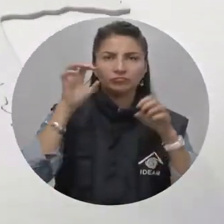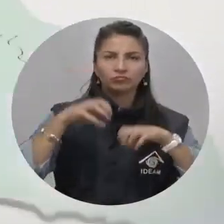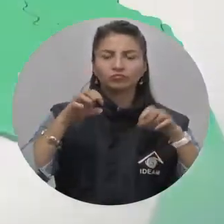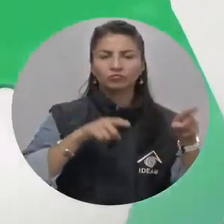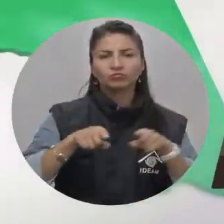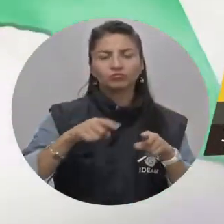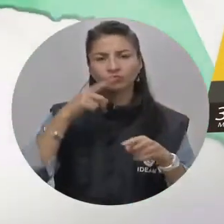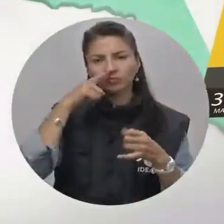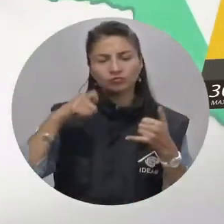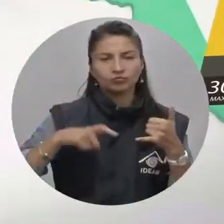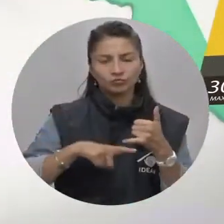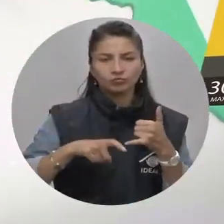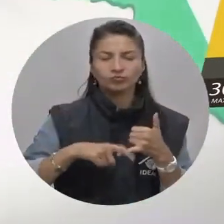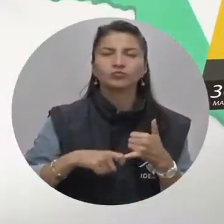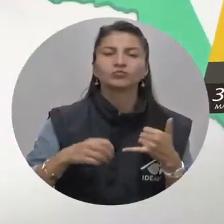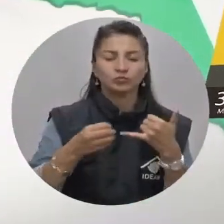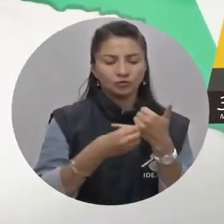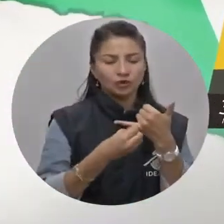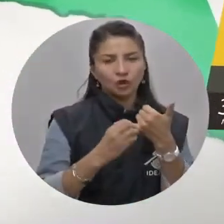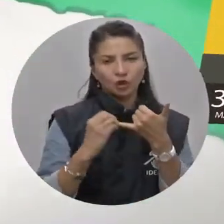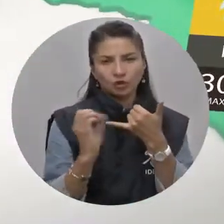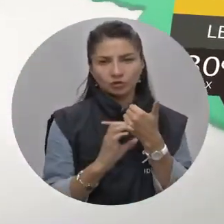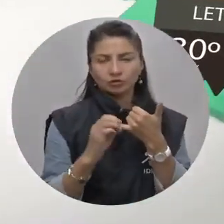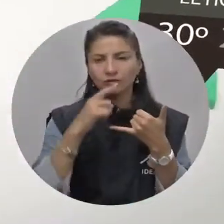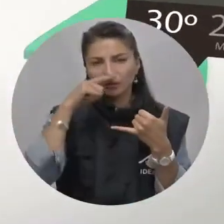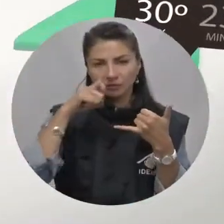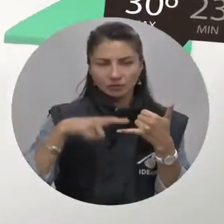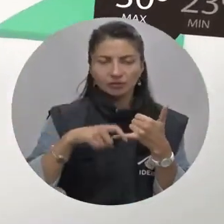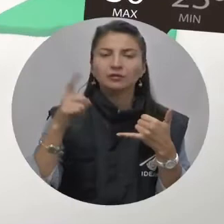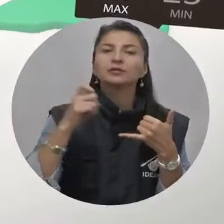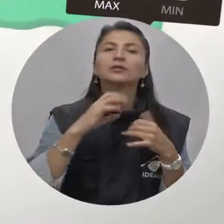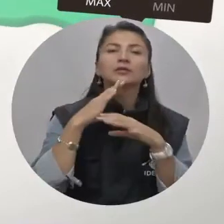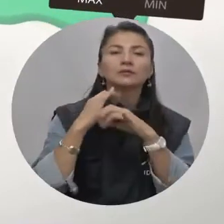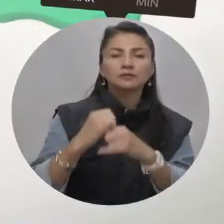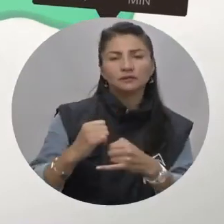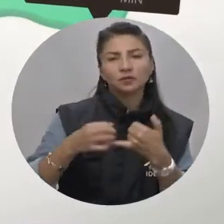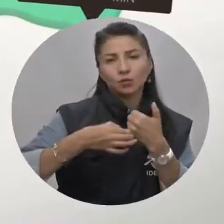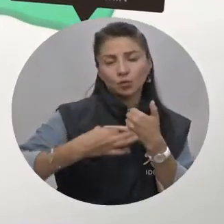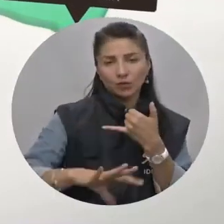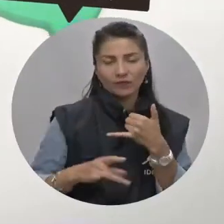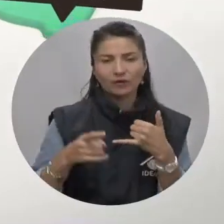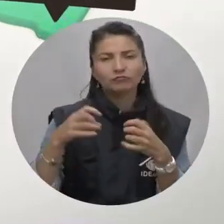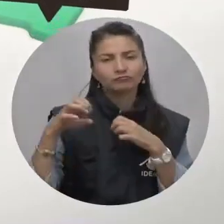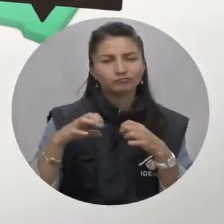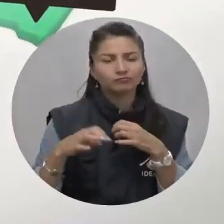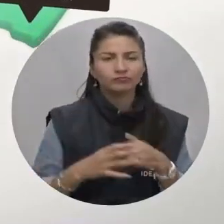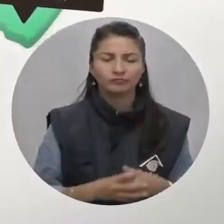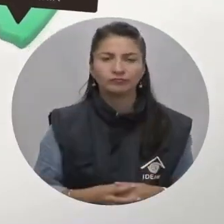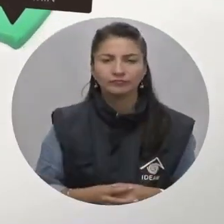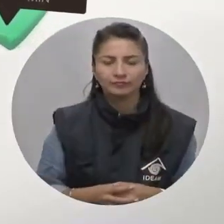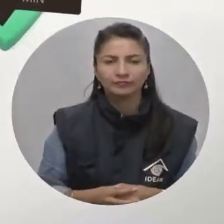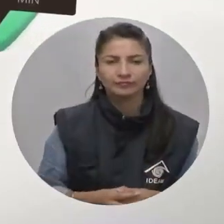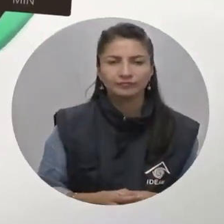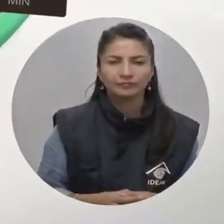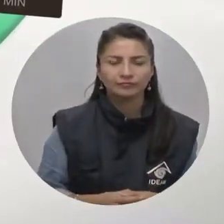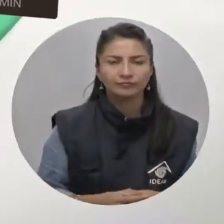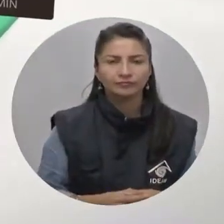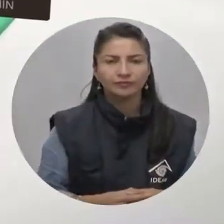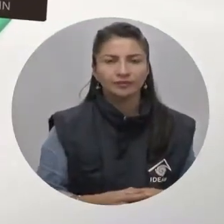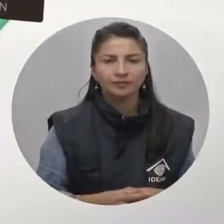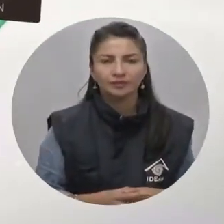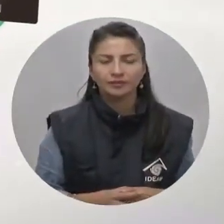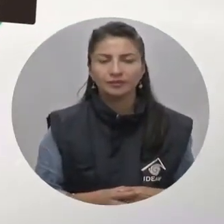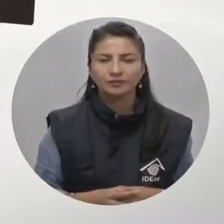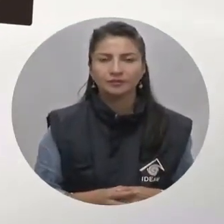Sobre el sur del país se podrían presentar lluvias en el piedemonte amazónico, en el occidente central del Amazonas, Vaupés y Guaviare.